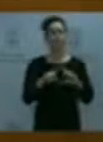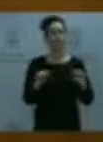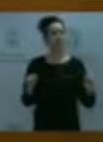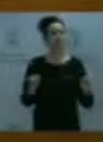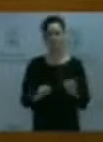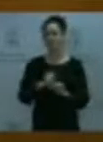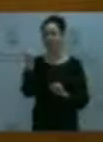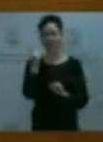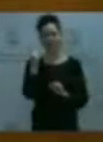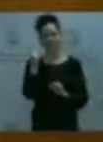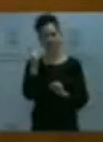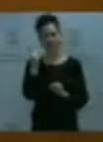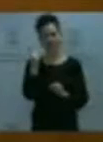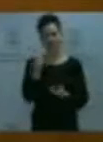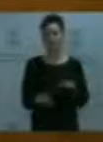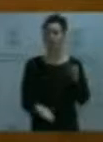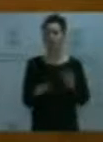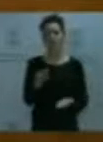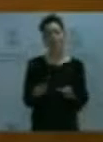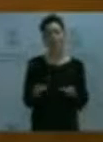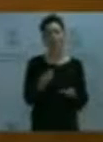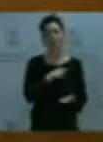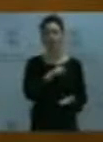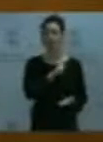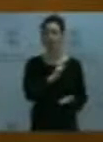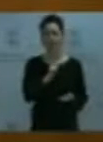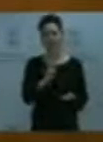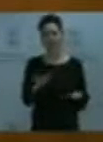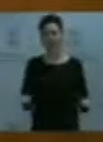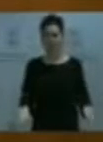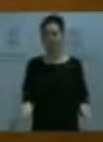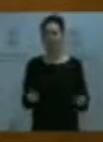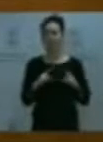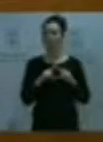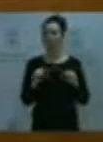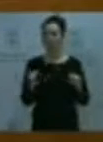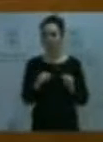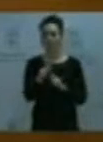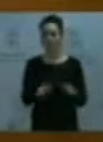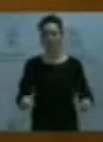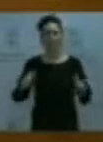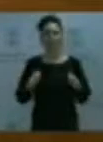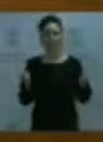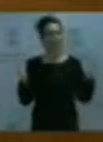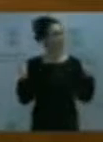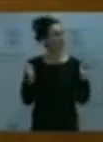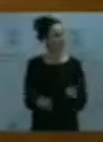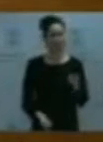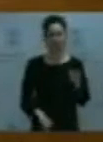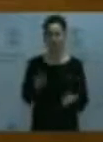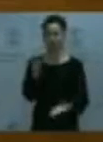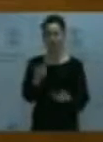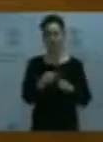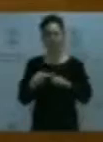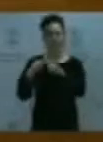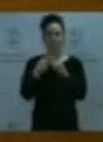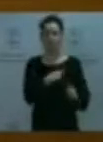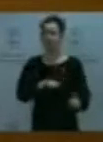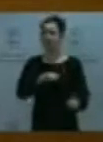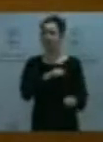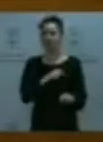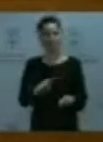problema poblacional, en Asturias, como siempre, peor que el resto. Y lo digo con pena y con dolor.